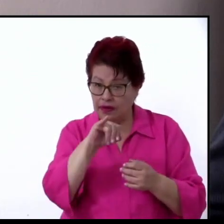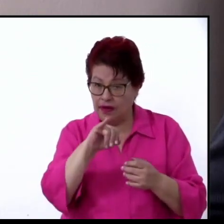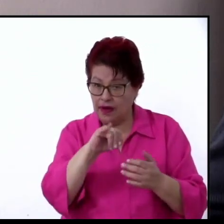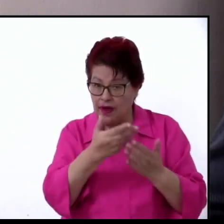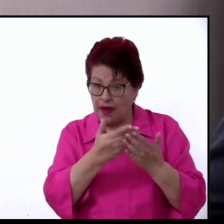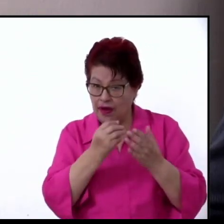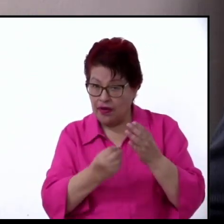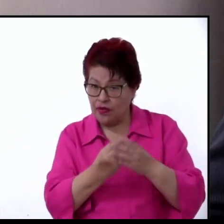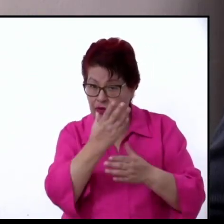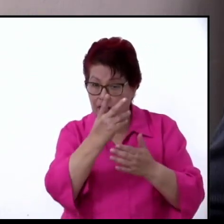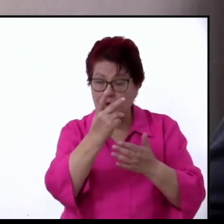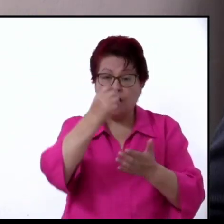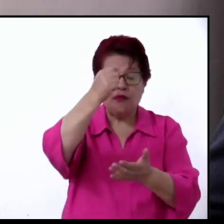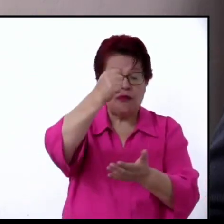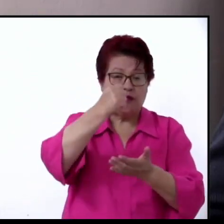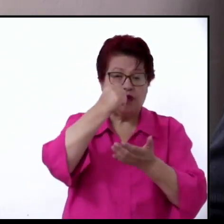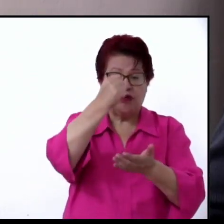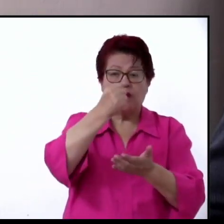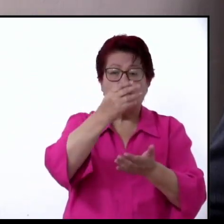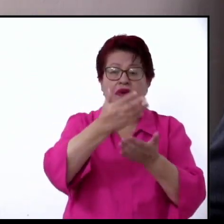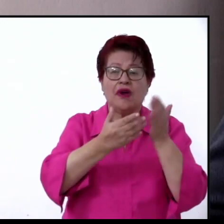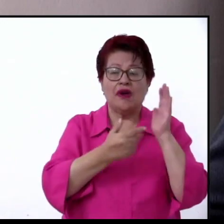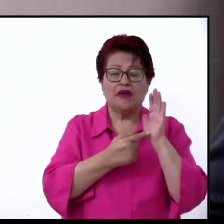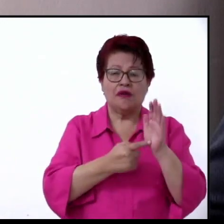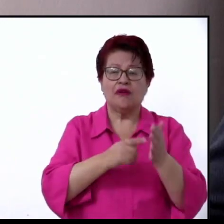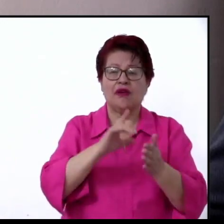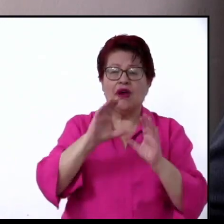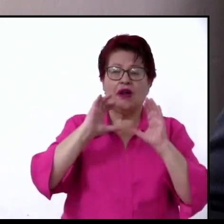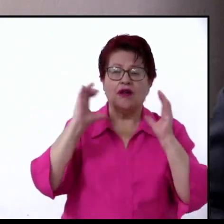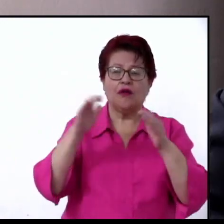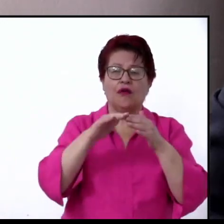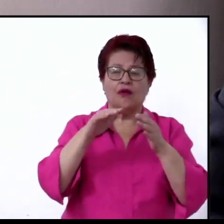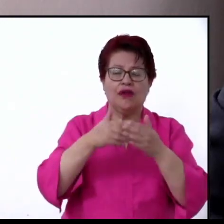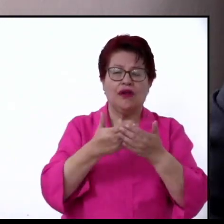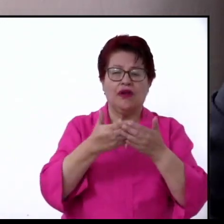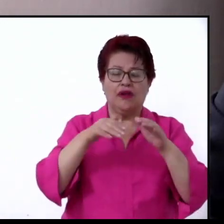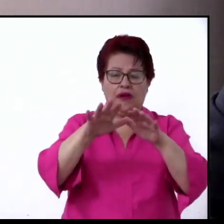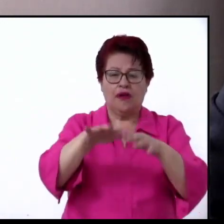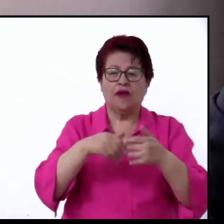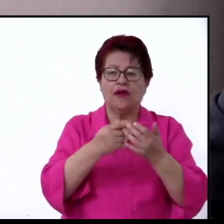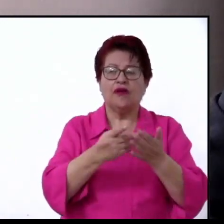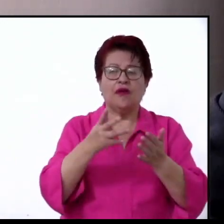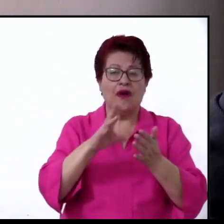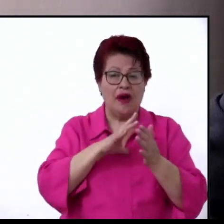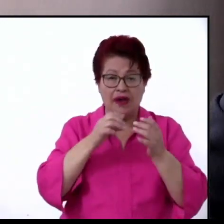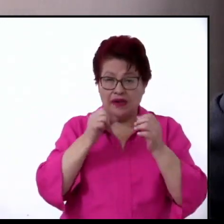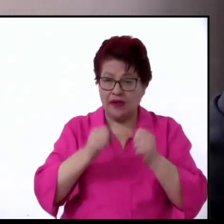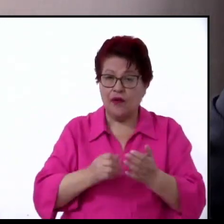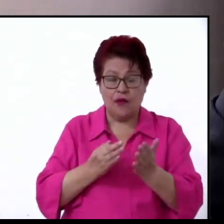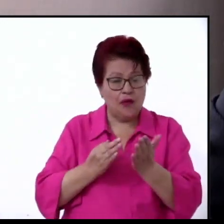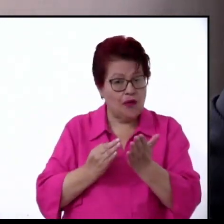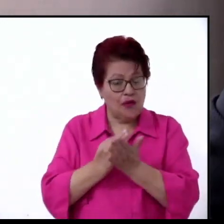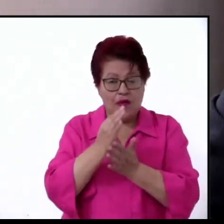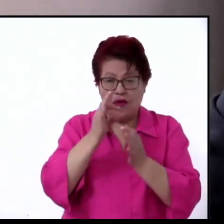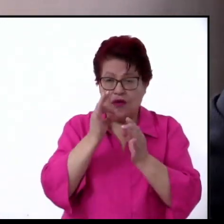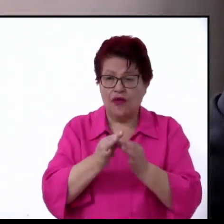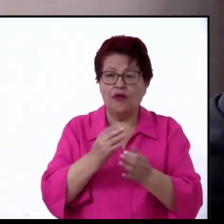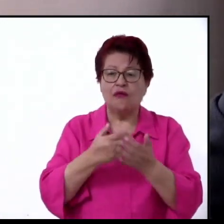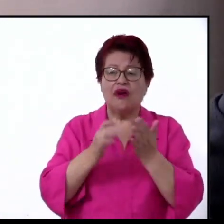este nuevo presupuesto que se ha presentado al Congreso, pues se siguen garantizando estos apoyos que sin